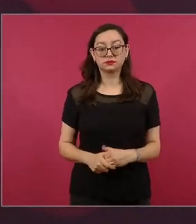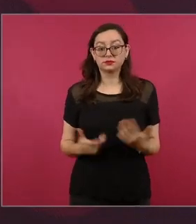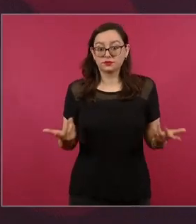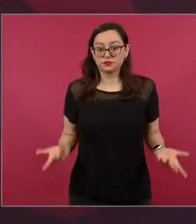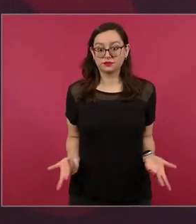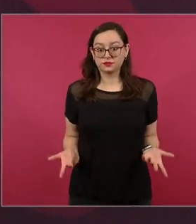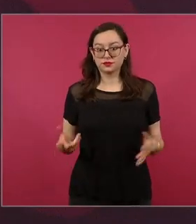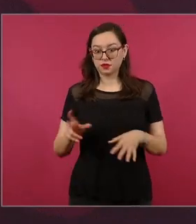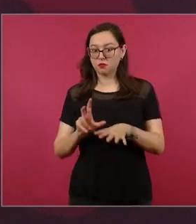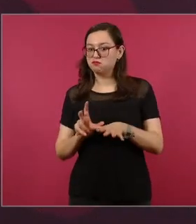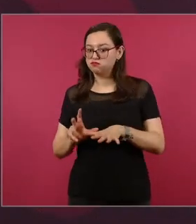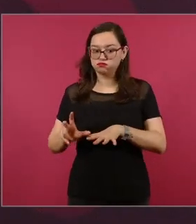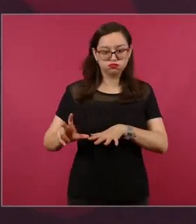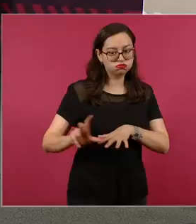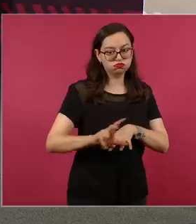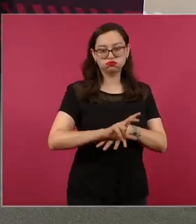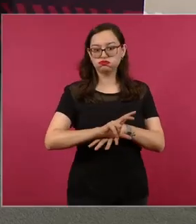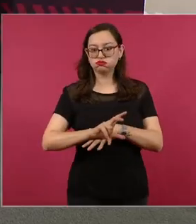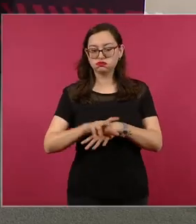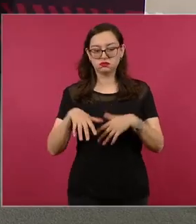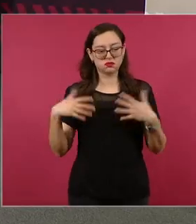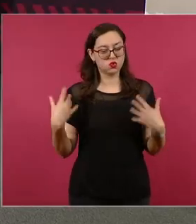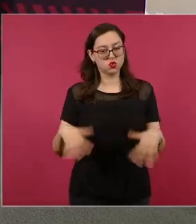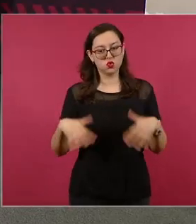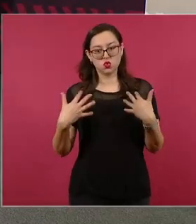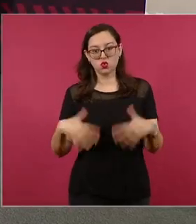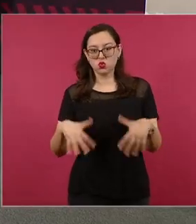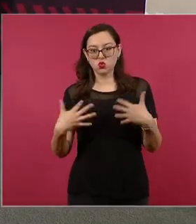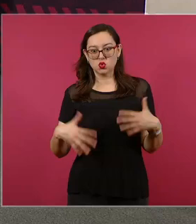En ningún país del mundo se hace una obra así,